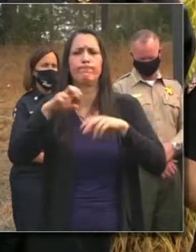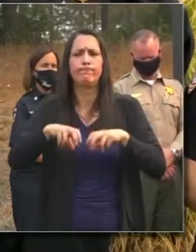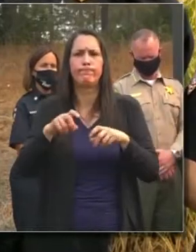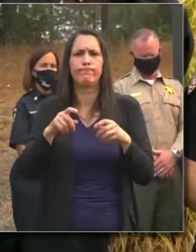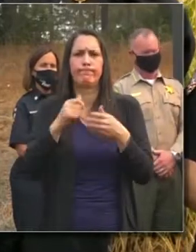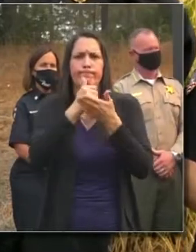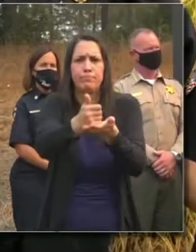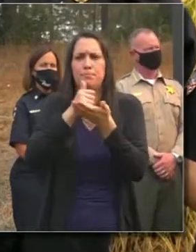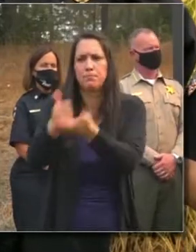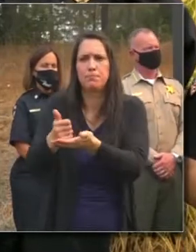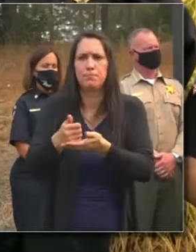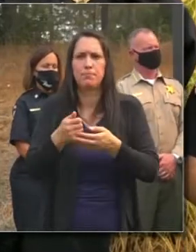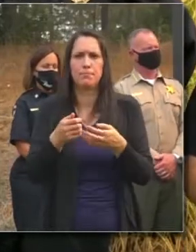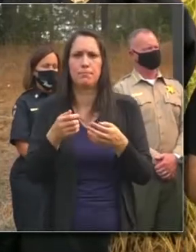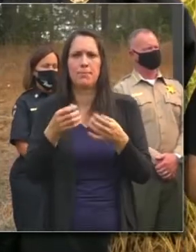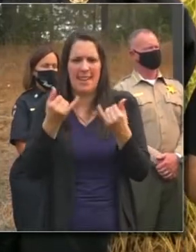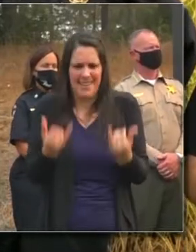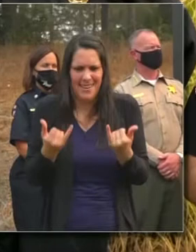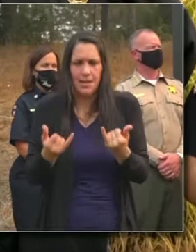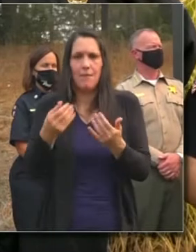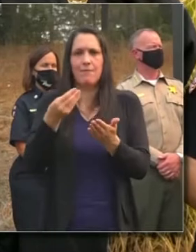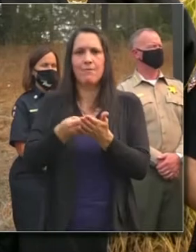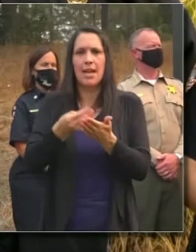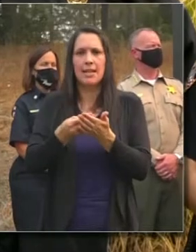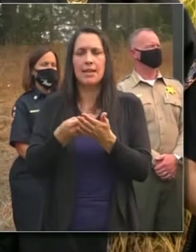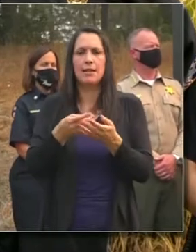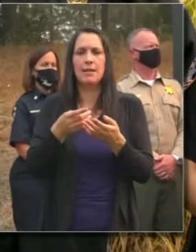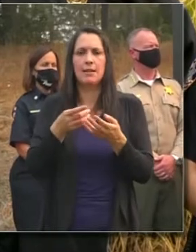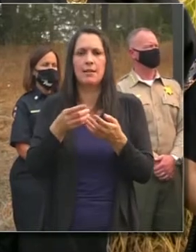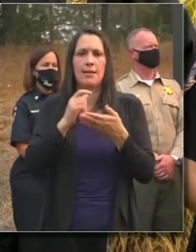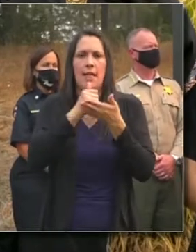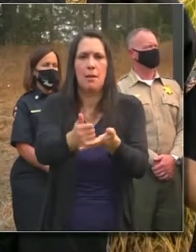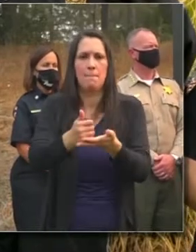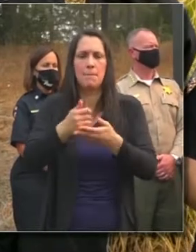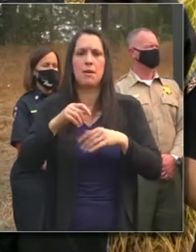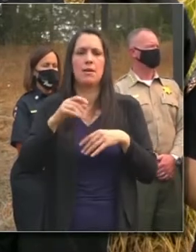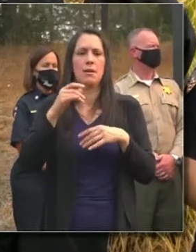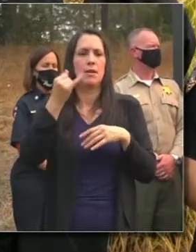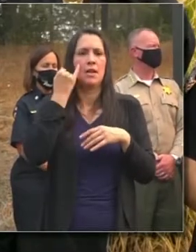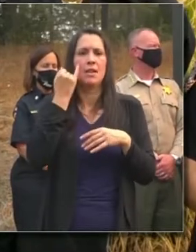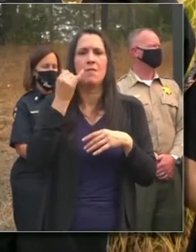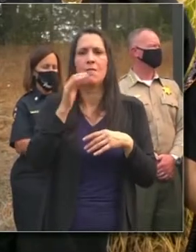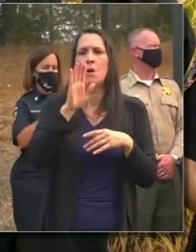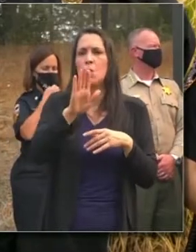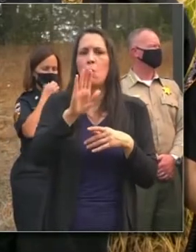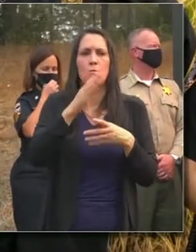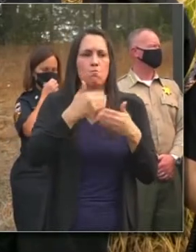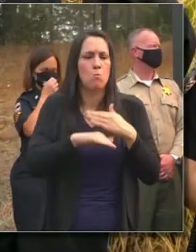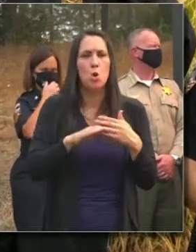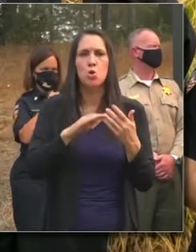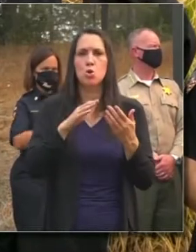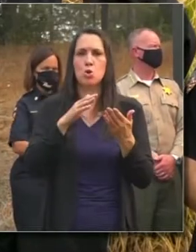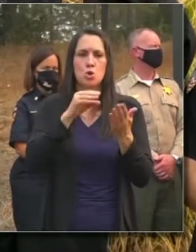necesidad o fondos inmediatos para ayudar para reemplazar